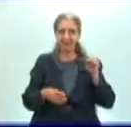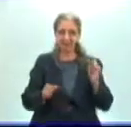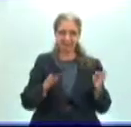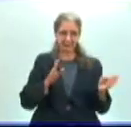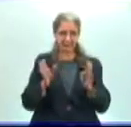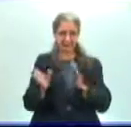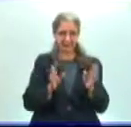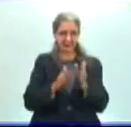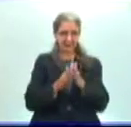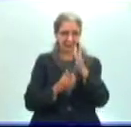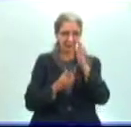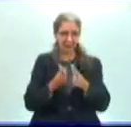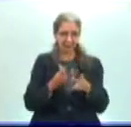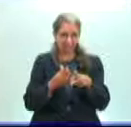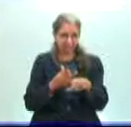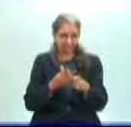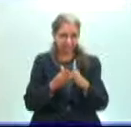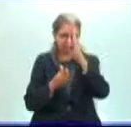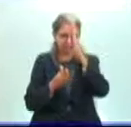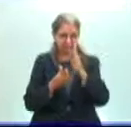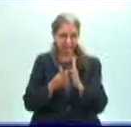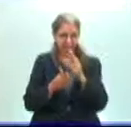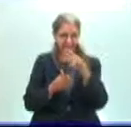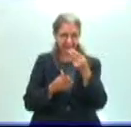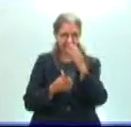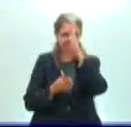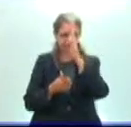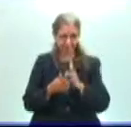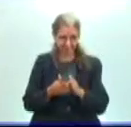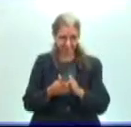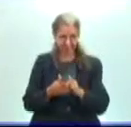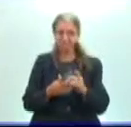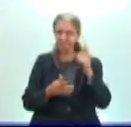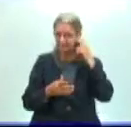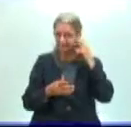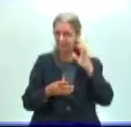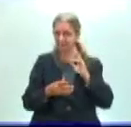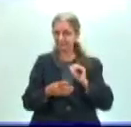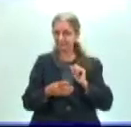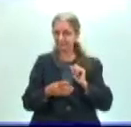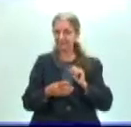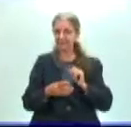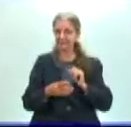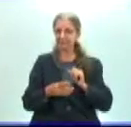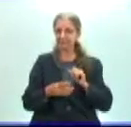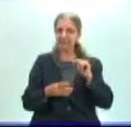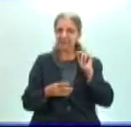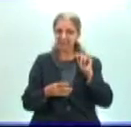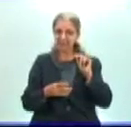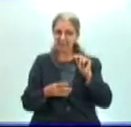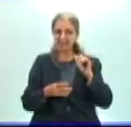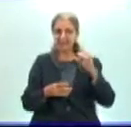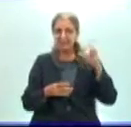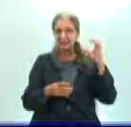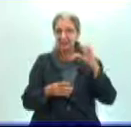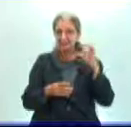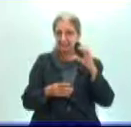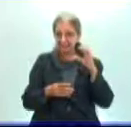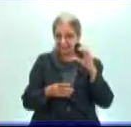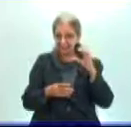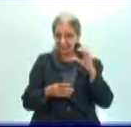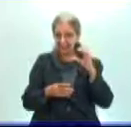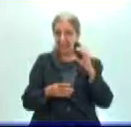es el valor de Q y quién es el valor de P. Y si vas a calcular el valor de C, C, que es